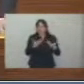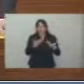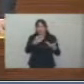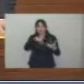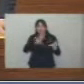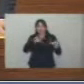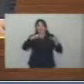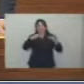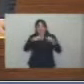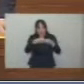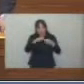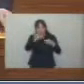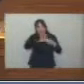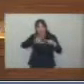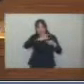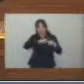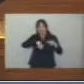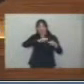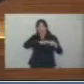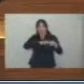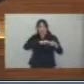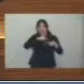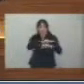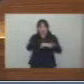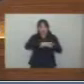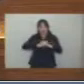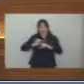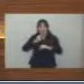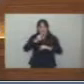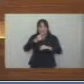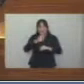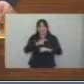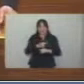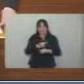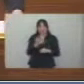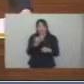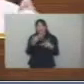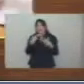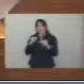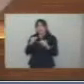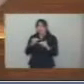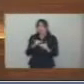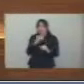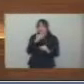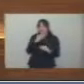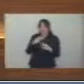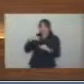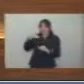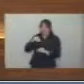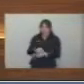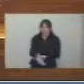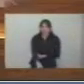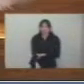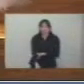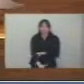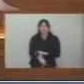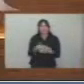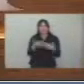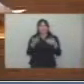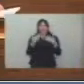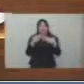en más territorio en este país. Señoría, concluya. Termino, presidente. Creo que agradecemos el apoyo de los grupos